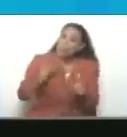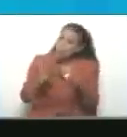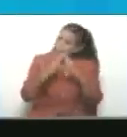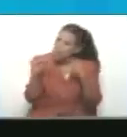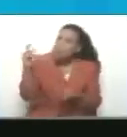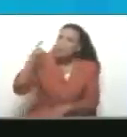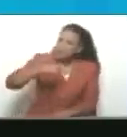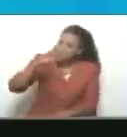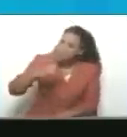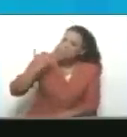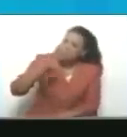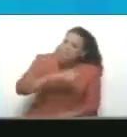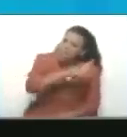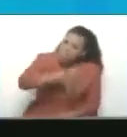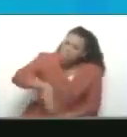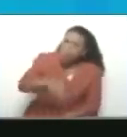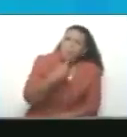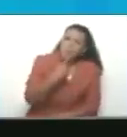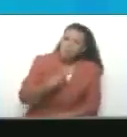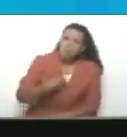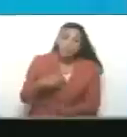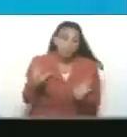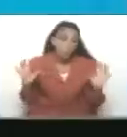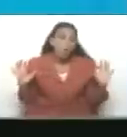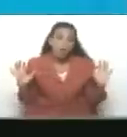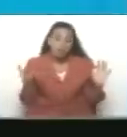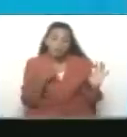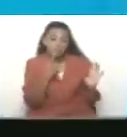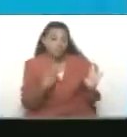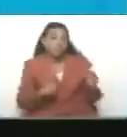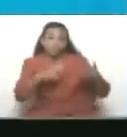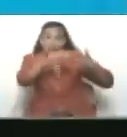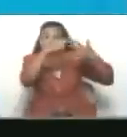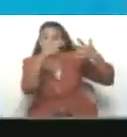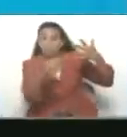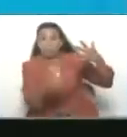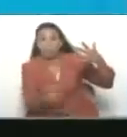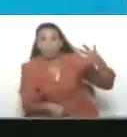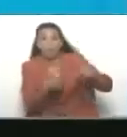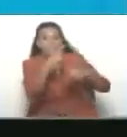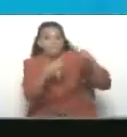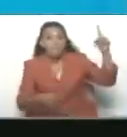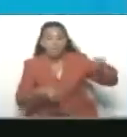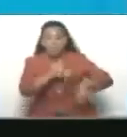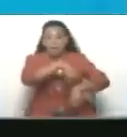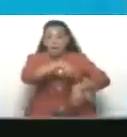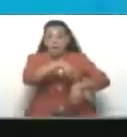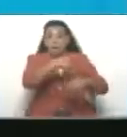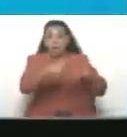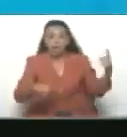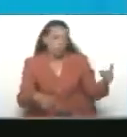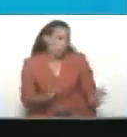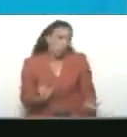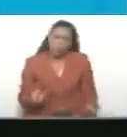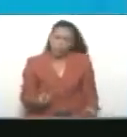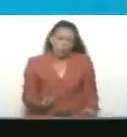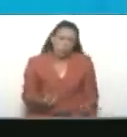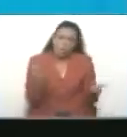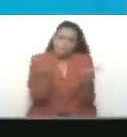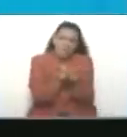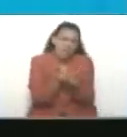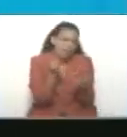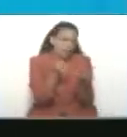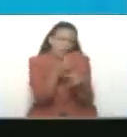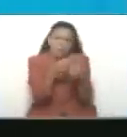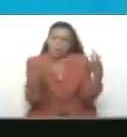todas las necesidades que tenemos aquí Bueno yo creo que sí no sé tienes media hora para hablar Ah no no eso es menos menos de